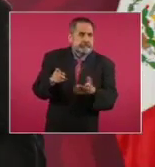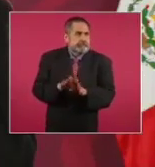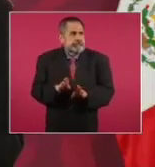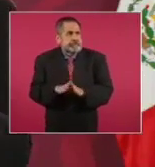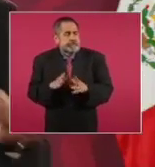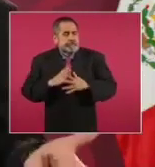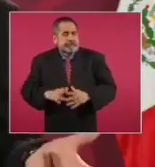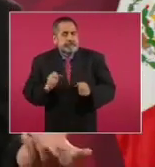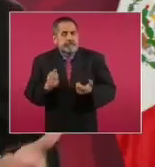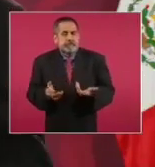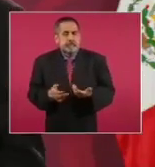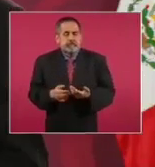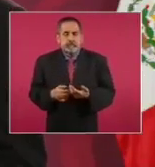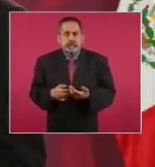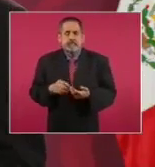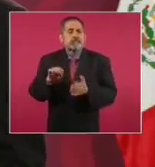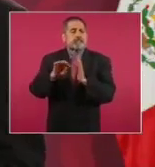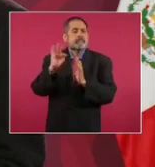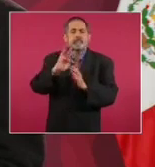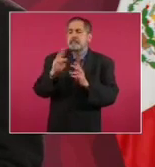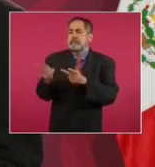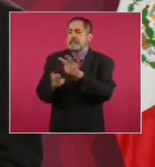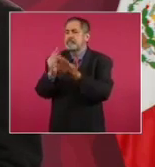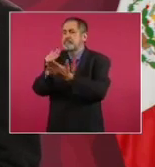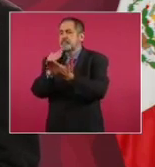y va a ser una encuesta,